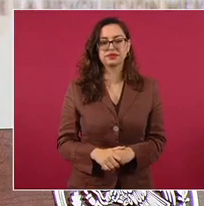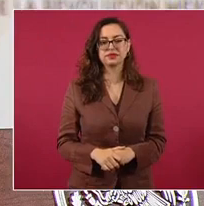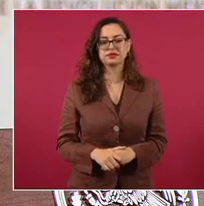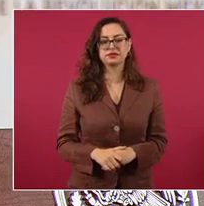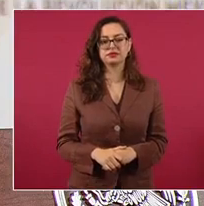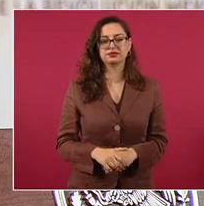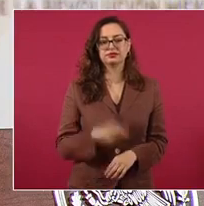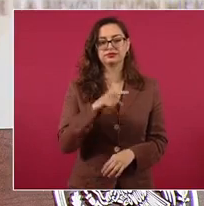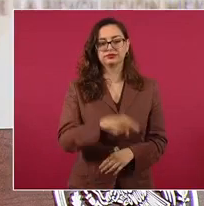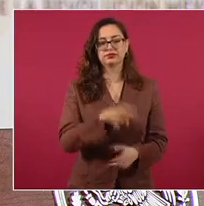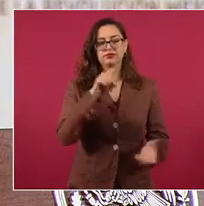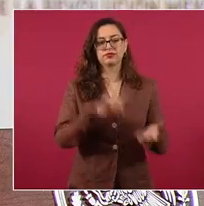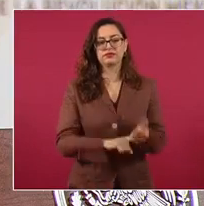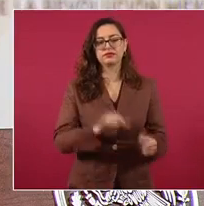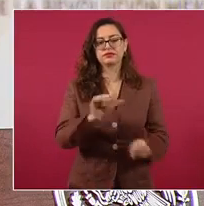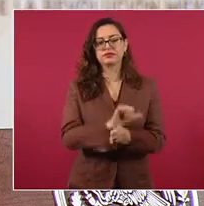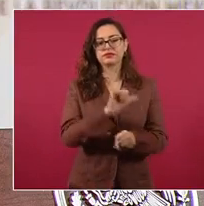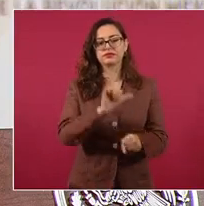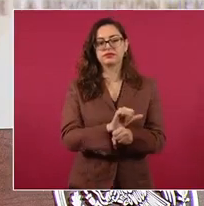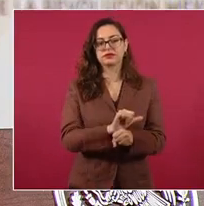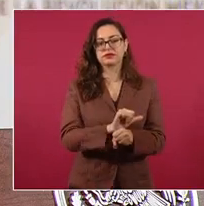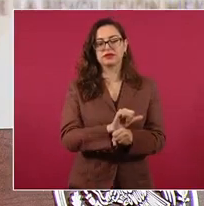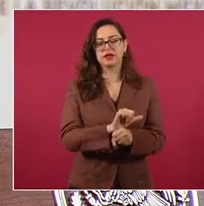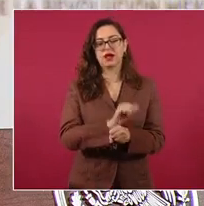actúa como actor